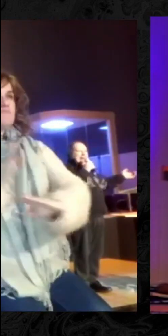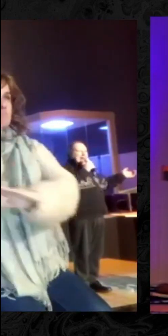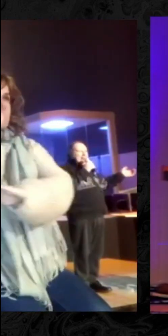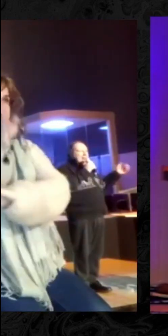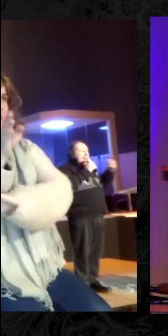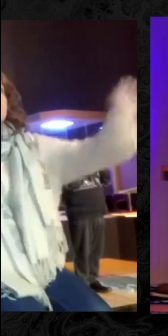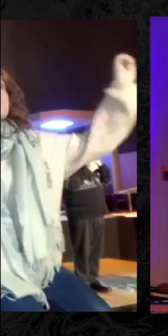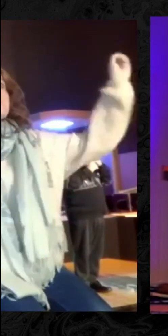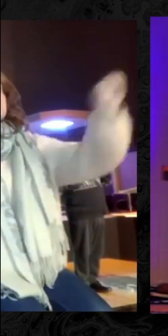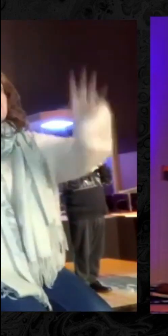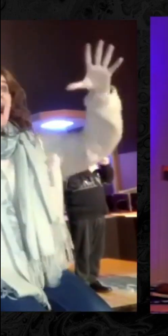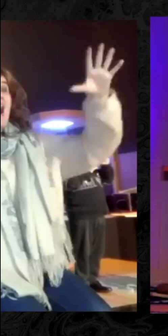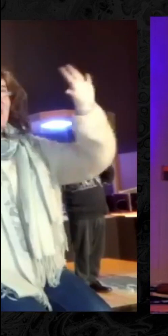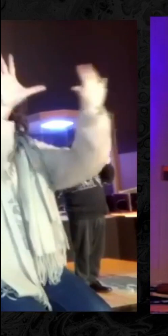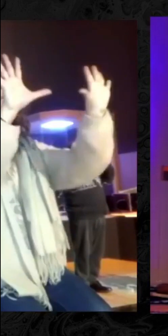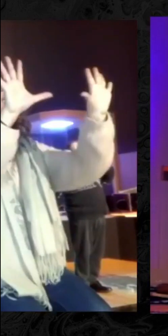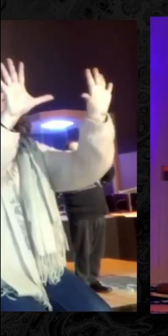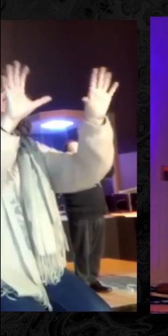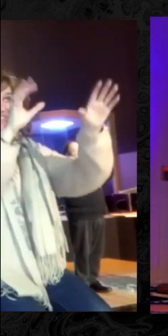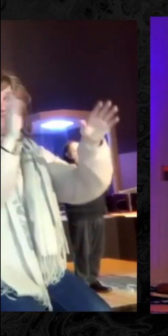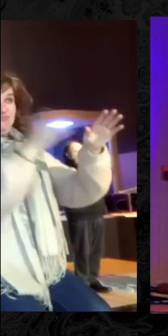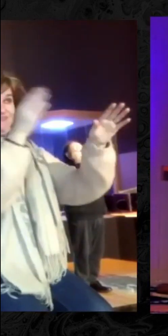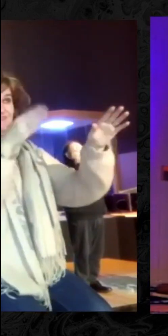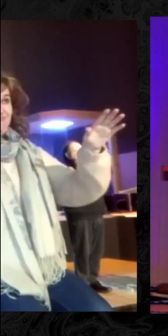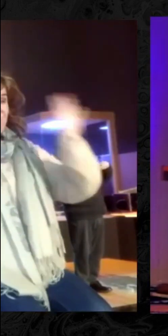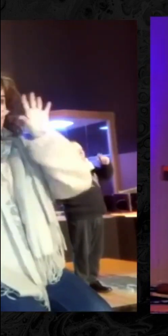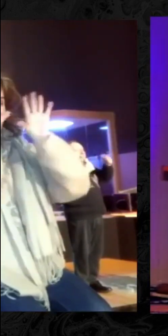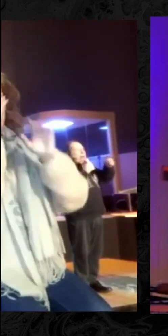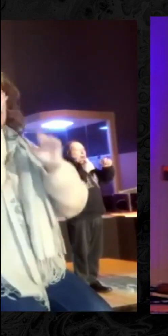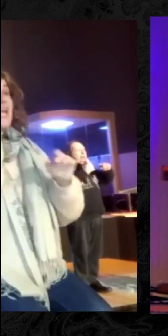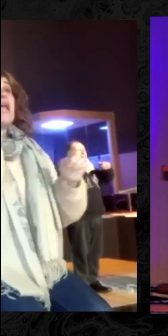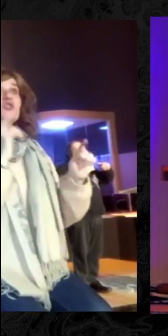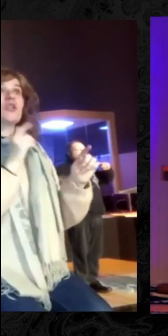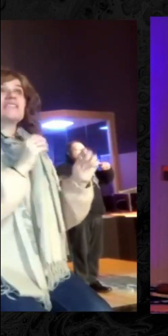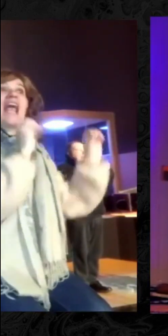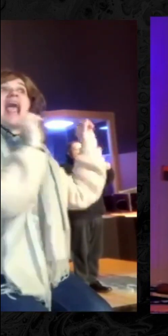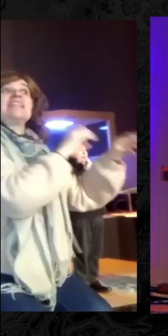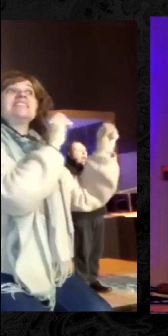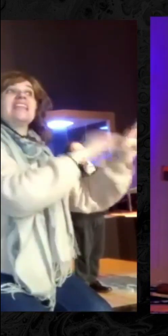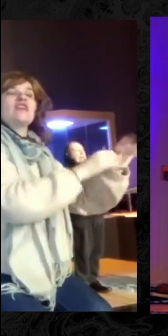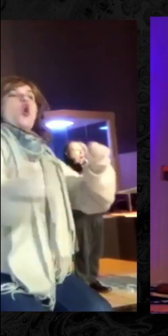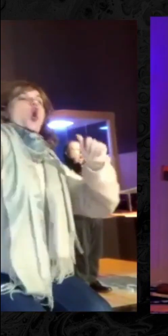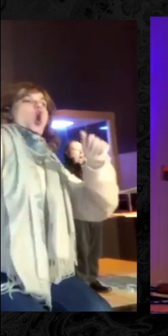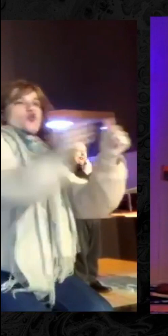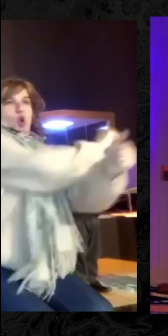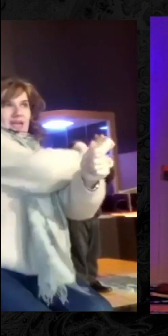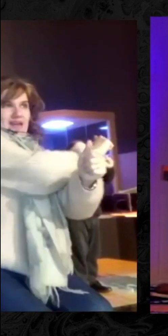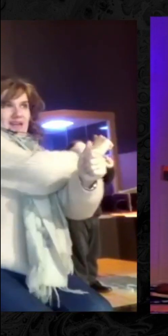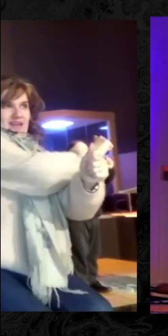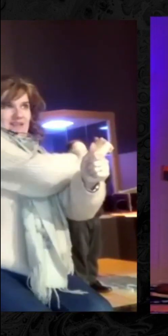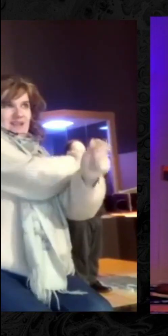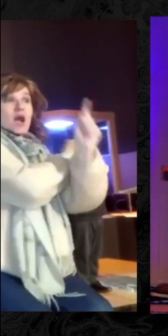las plagas entonces Los Hechiceros hicieron lo mismo cuando no era